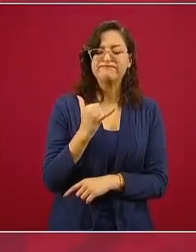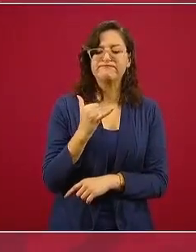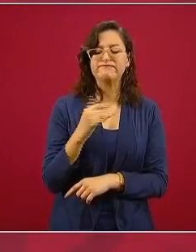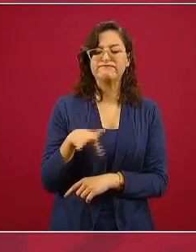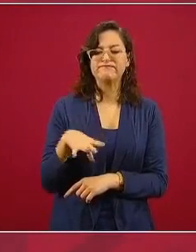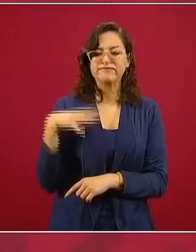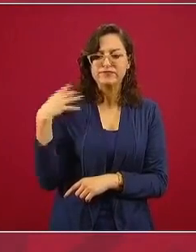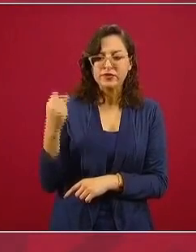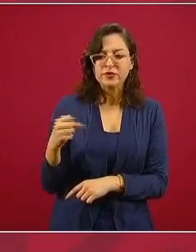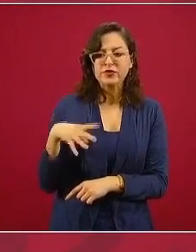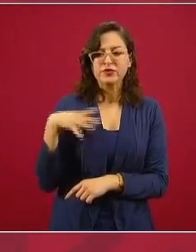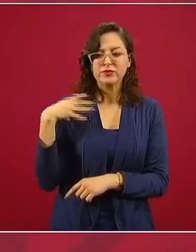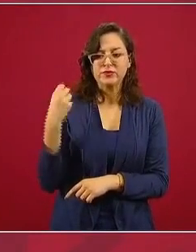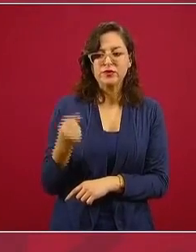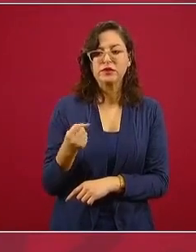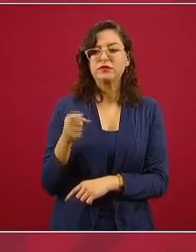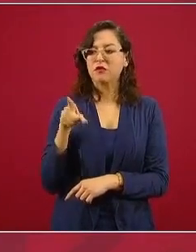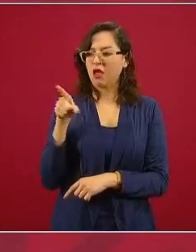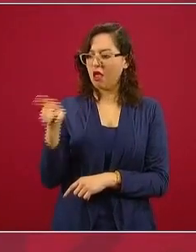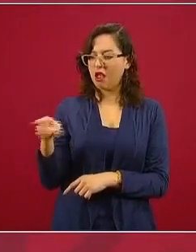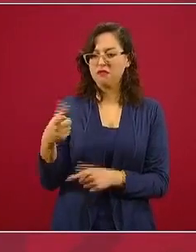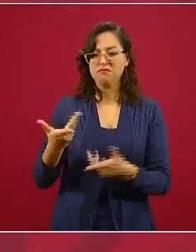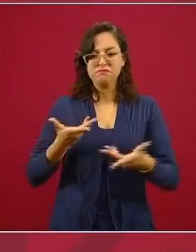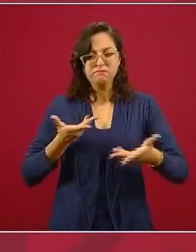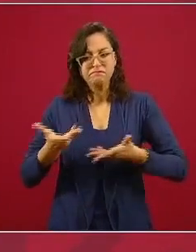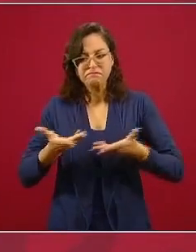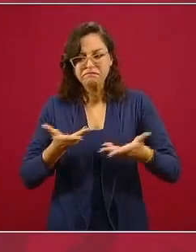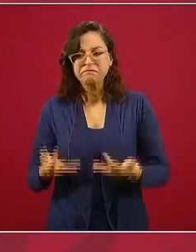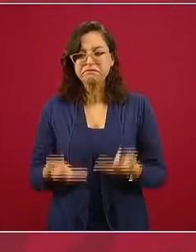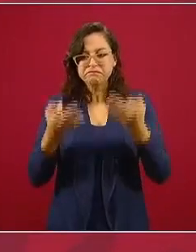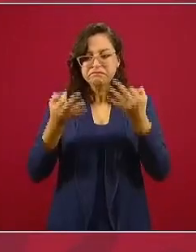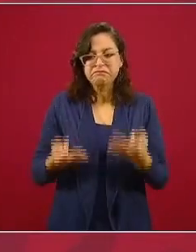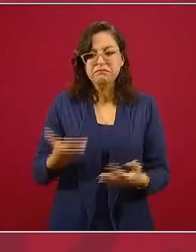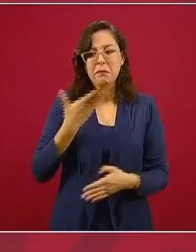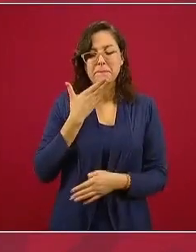y gracias a sus buenos oficios